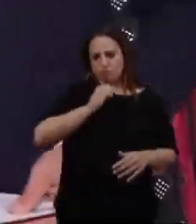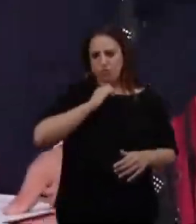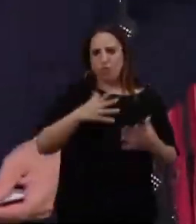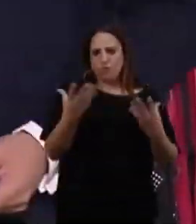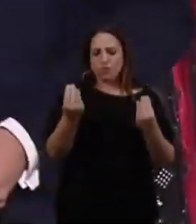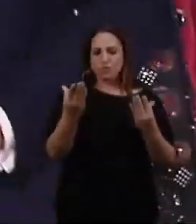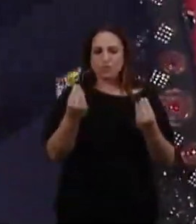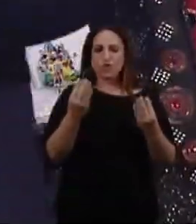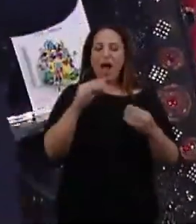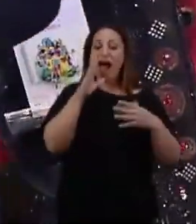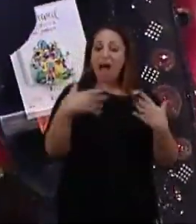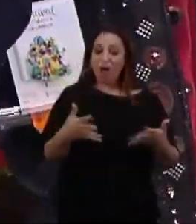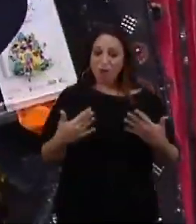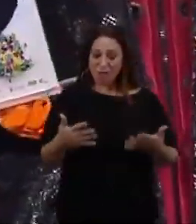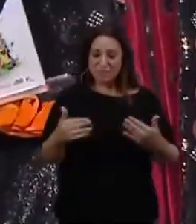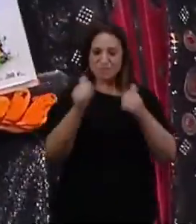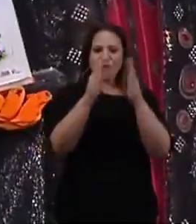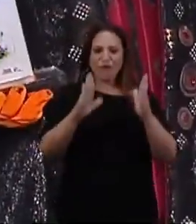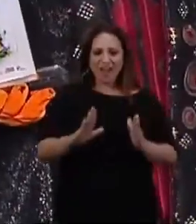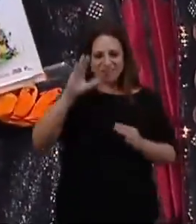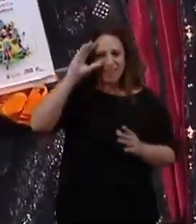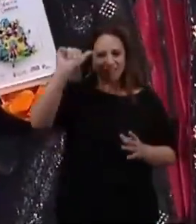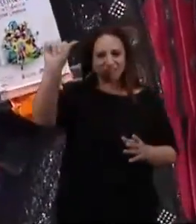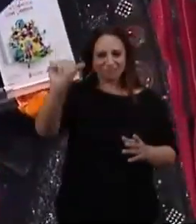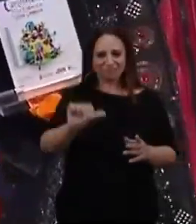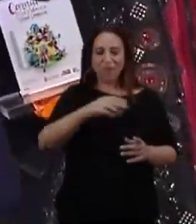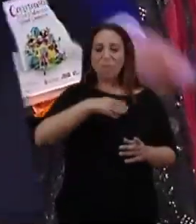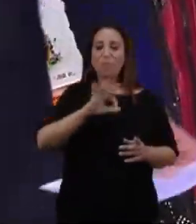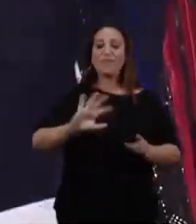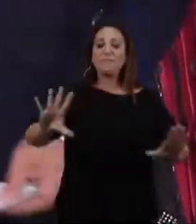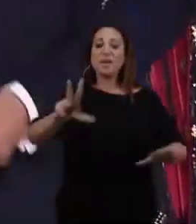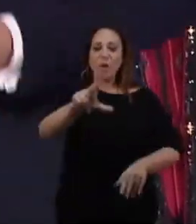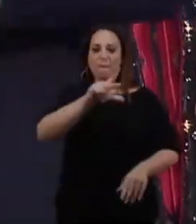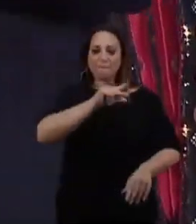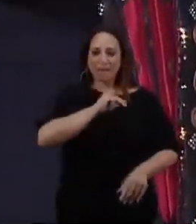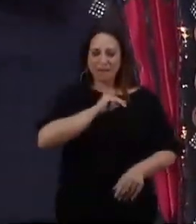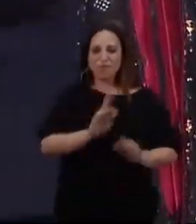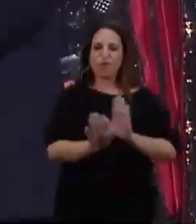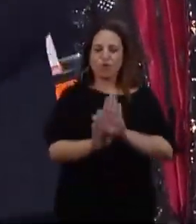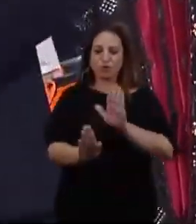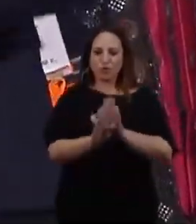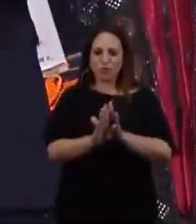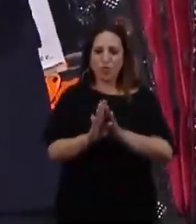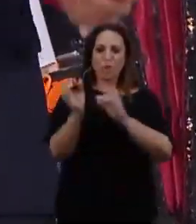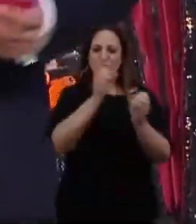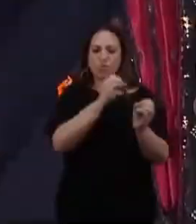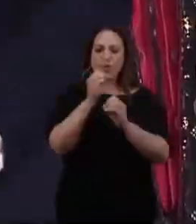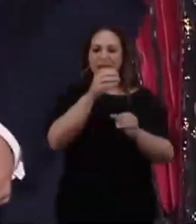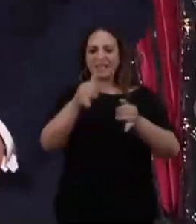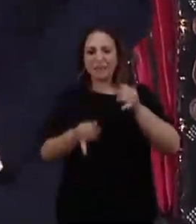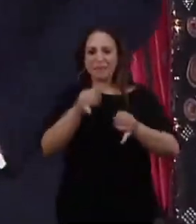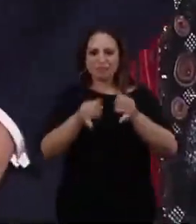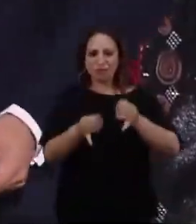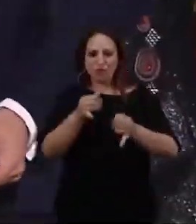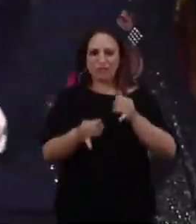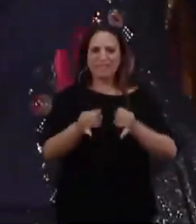Y está ahora mismo viéndonos desde casa, pero el premio se va a seguir entregando a la Murga de los Trapasones este año. Lo va a entregar, aunque este año no esté Carmelo Pariente